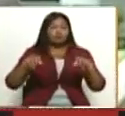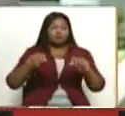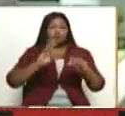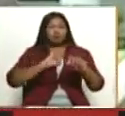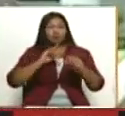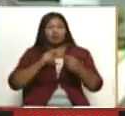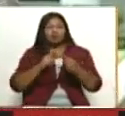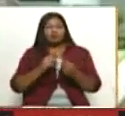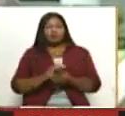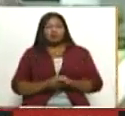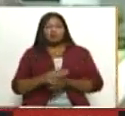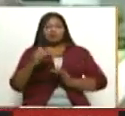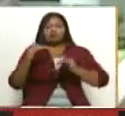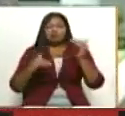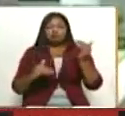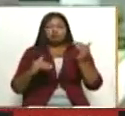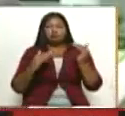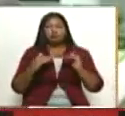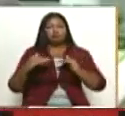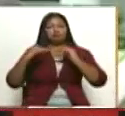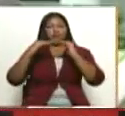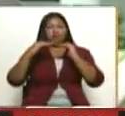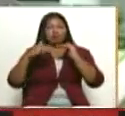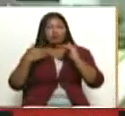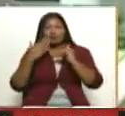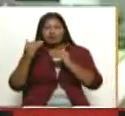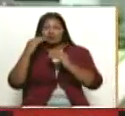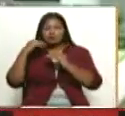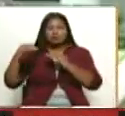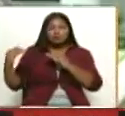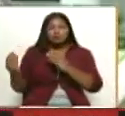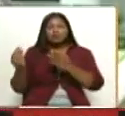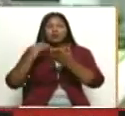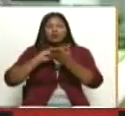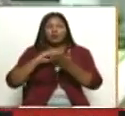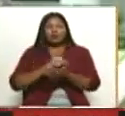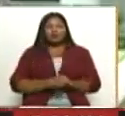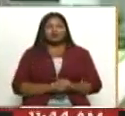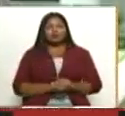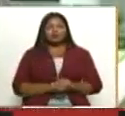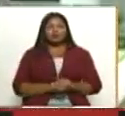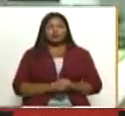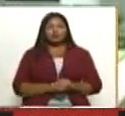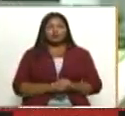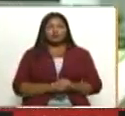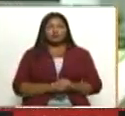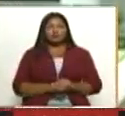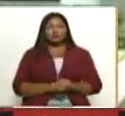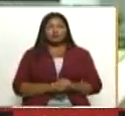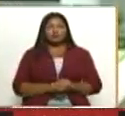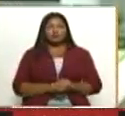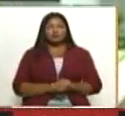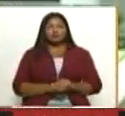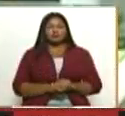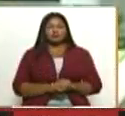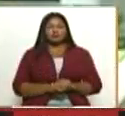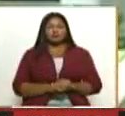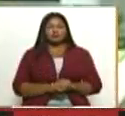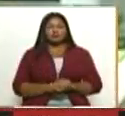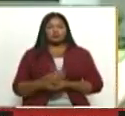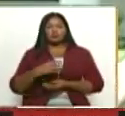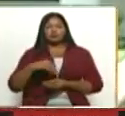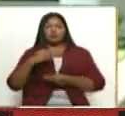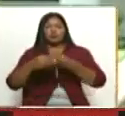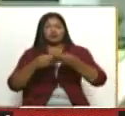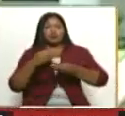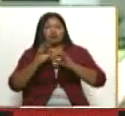lo bilateral a lo multilateral, de lo temporal a lo definitivo. Si lo hacemos en